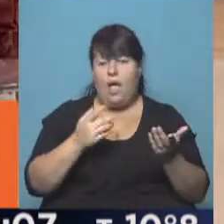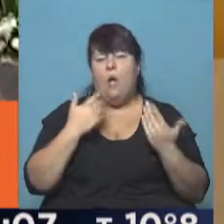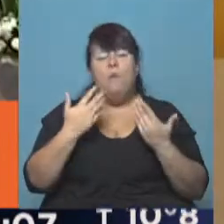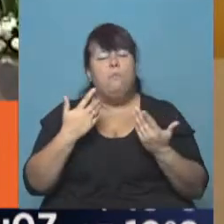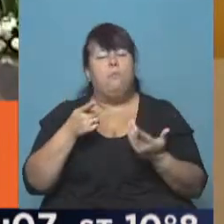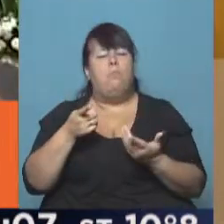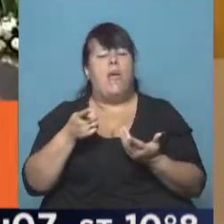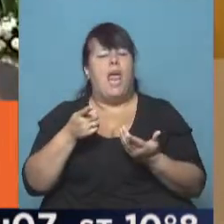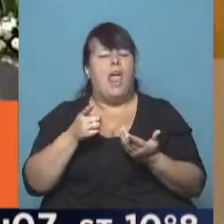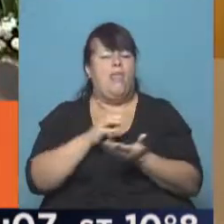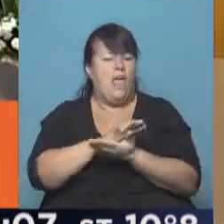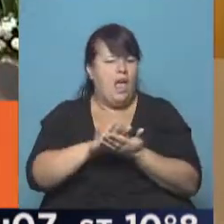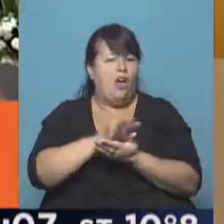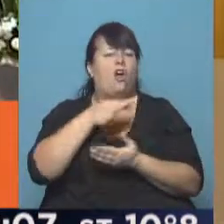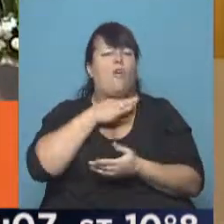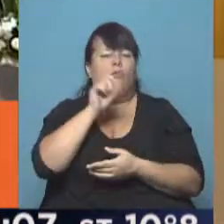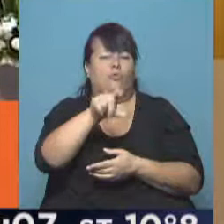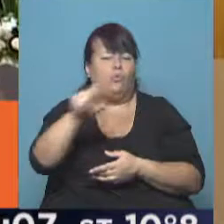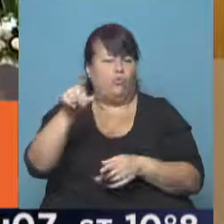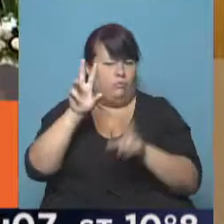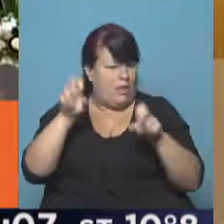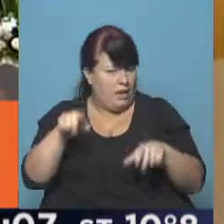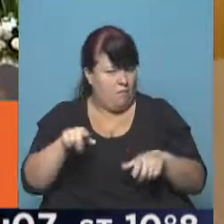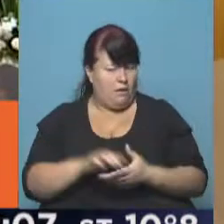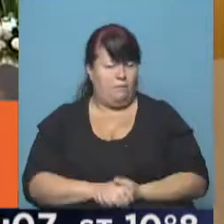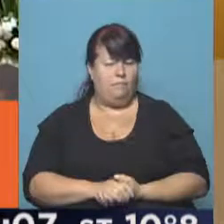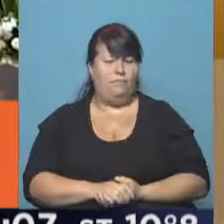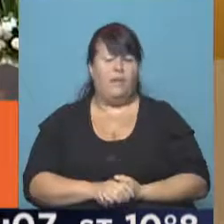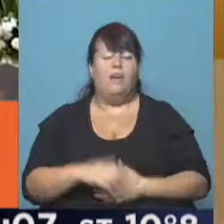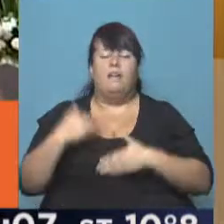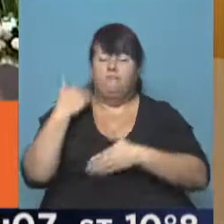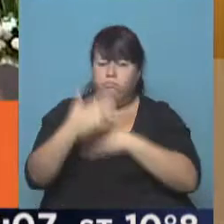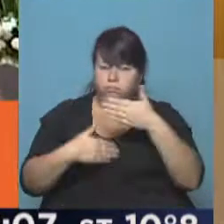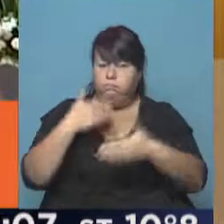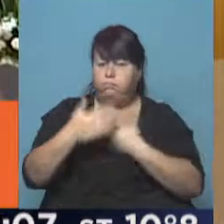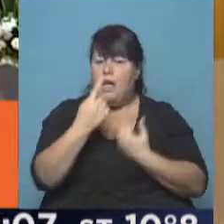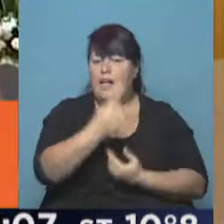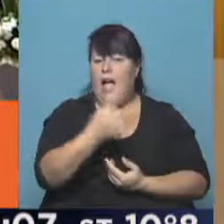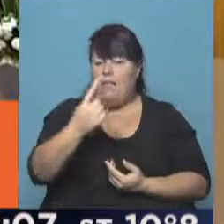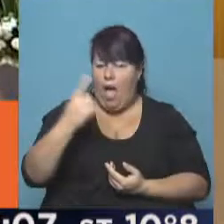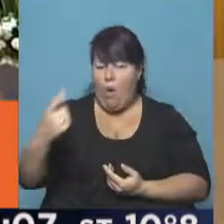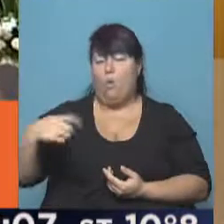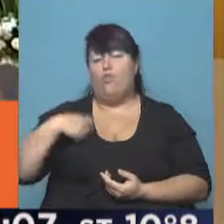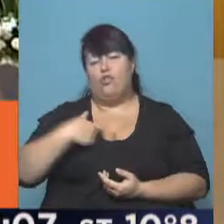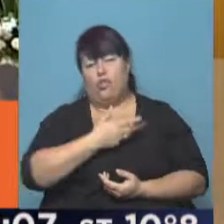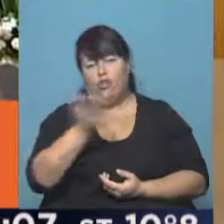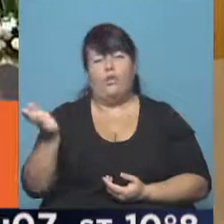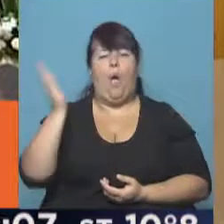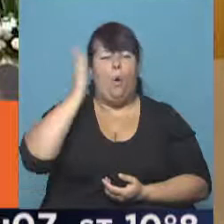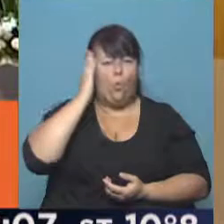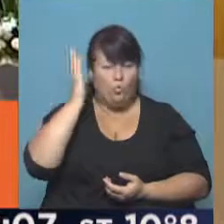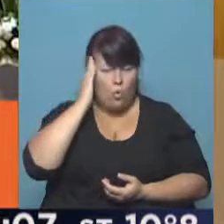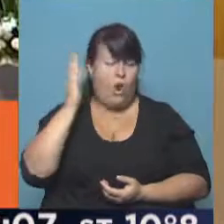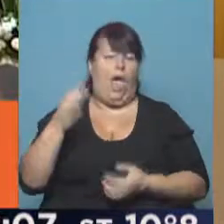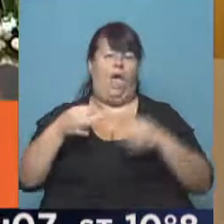hacer lo que a ellos compete. El crecimiento personal, social, cultural